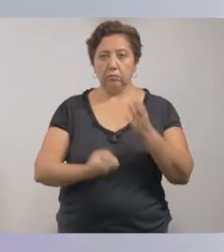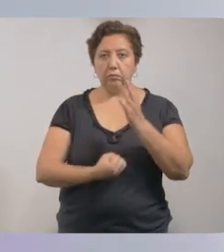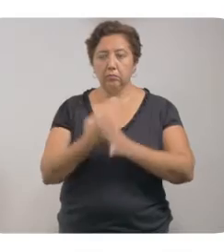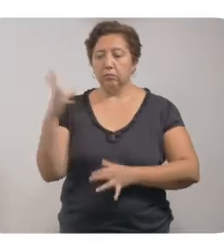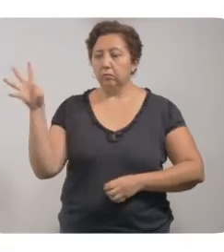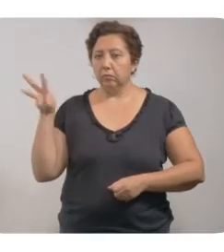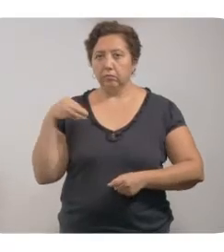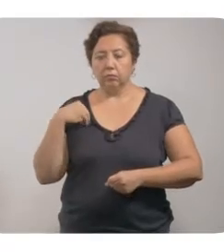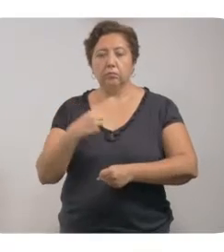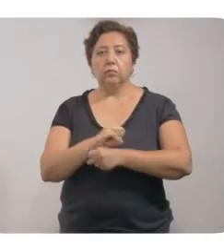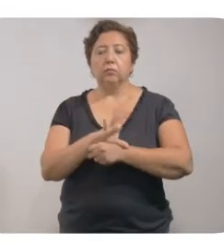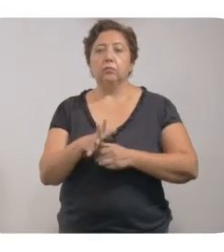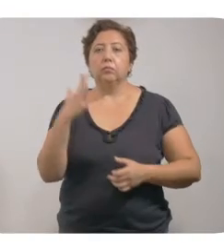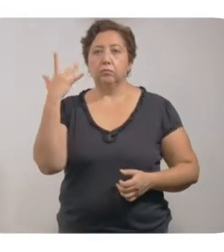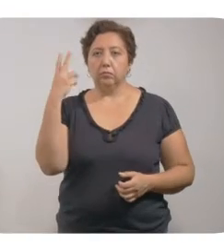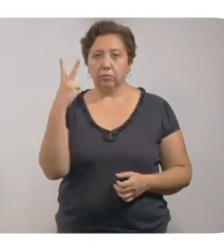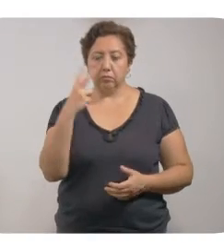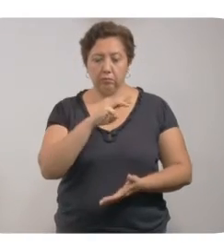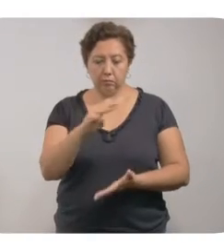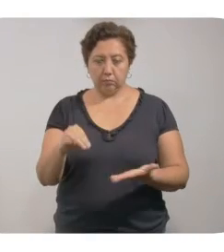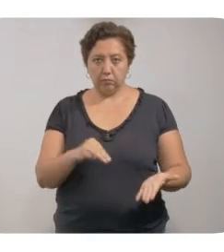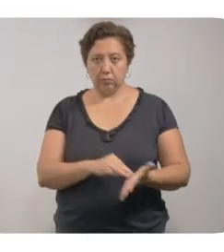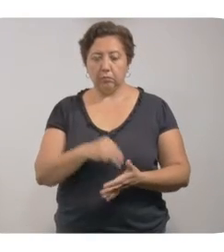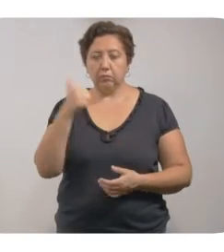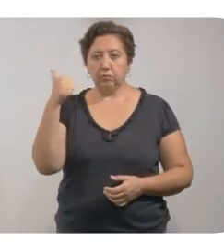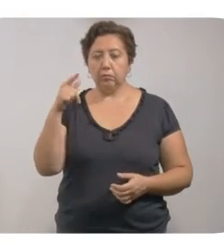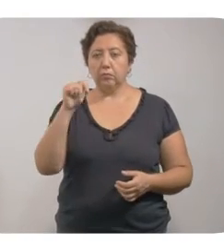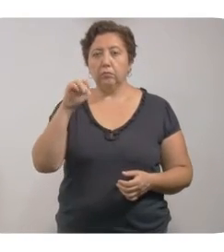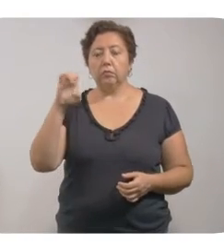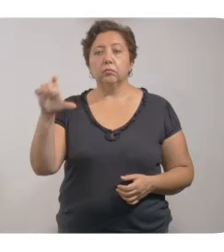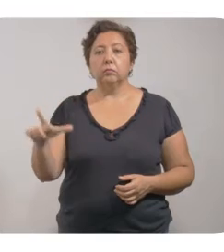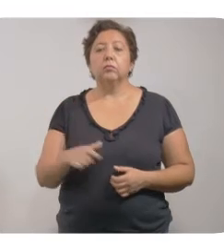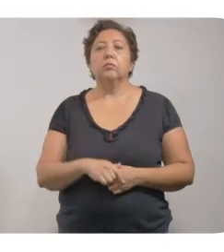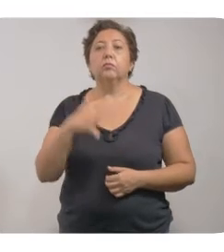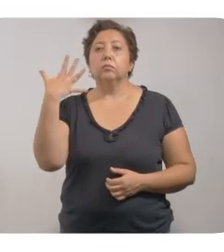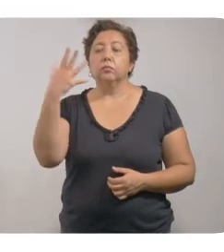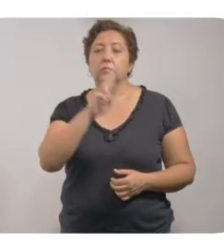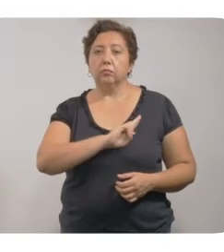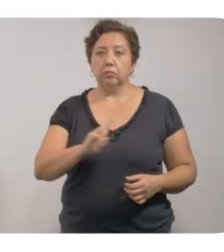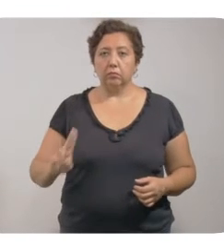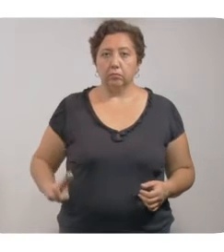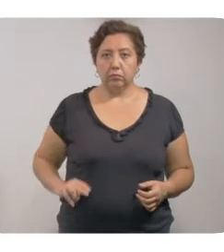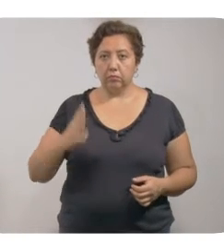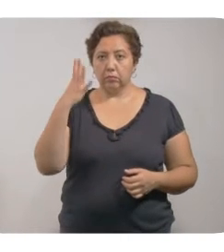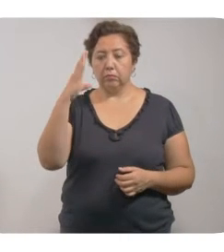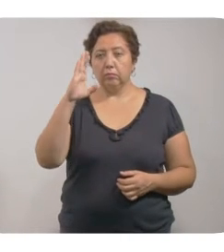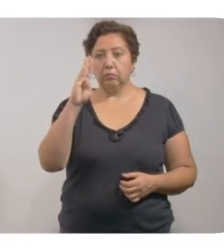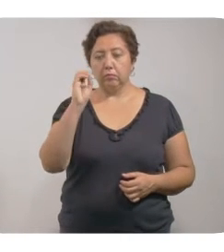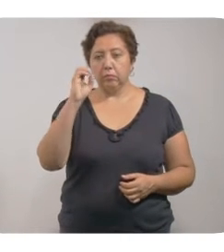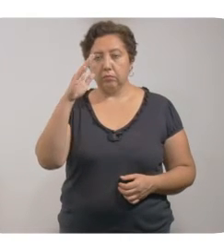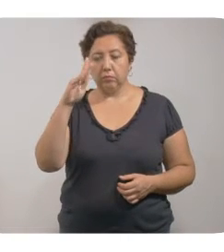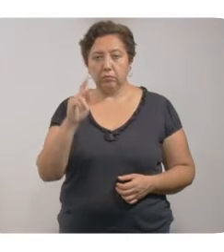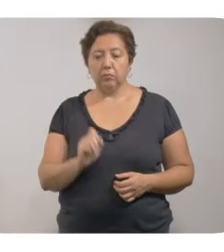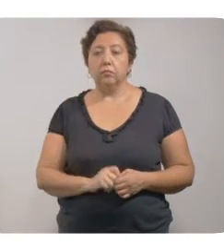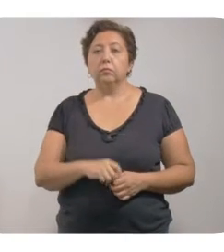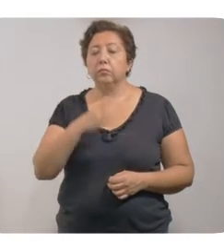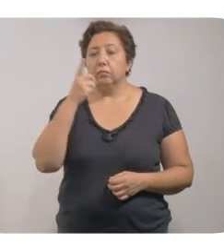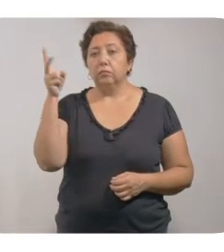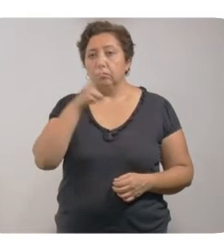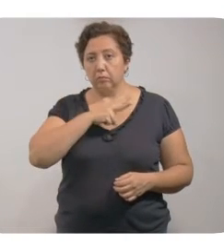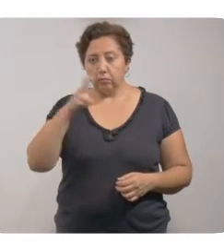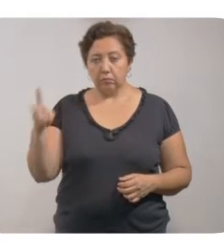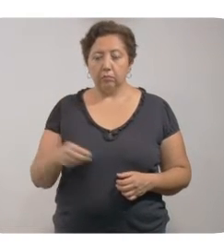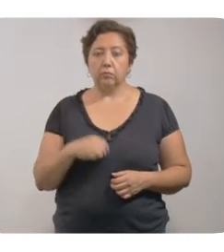contagios de coronavirus 52 en mérida 6 en ti en ticul 5 en 14 en bokova 3 en izamal y